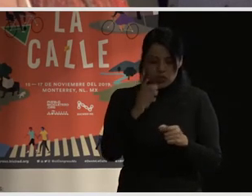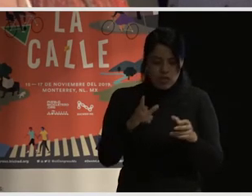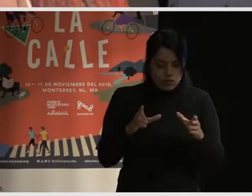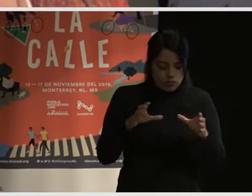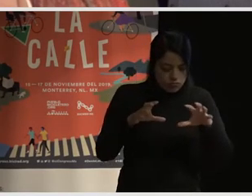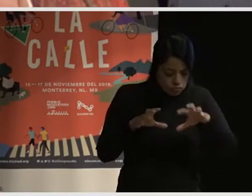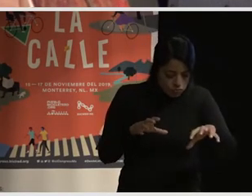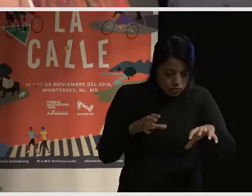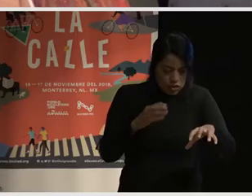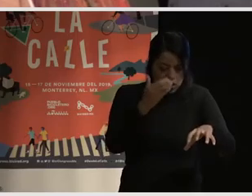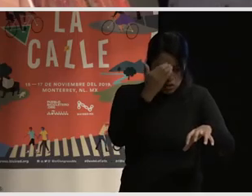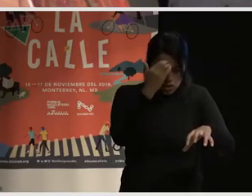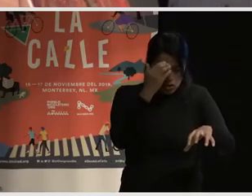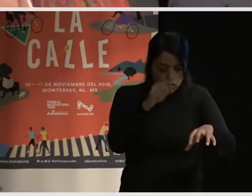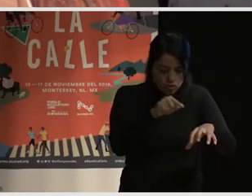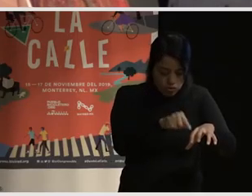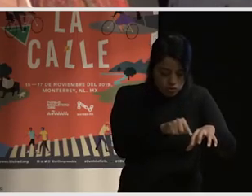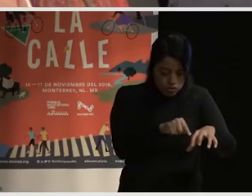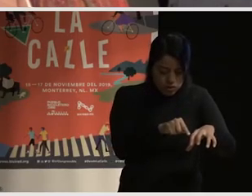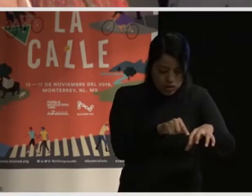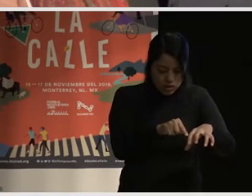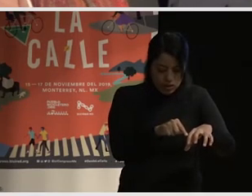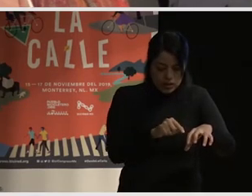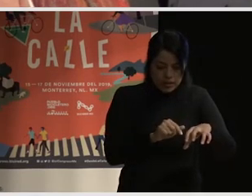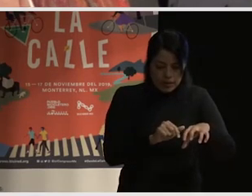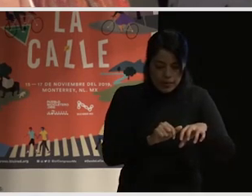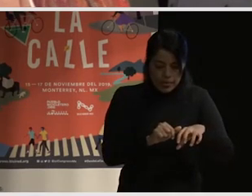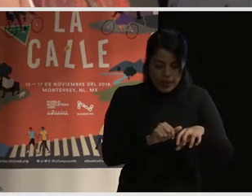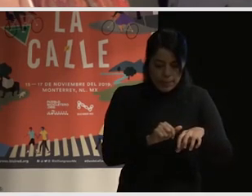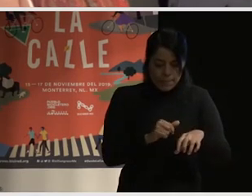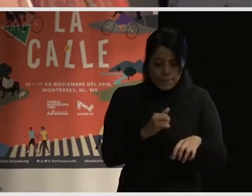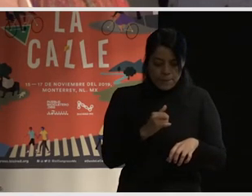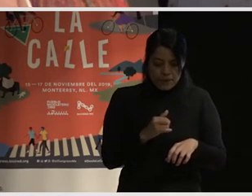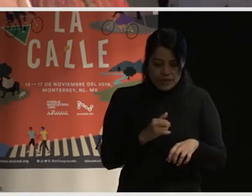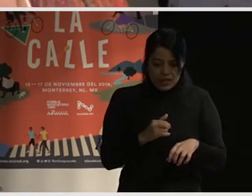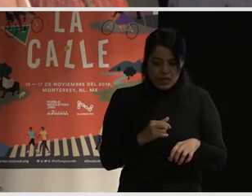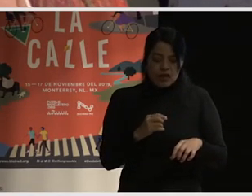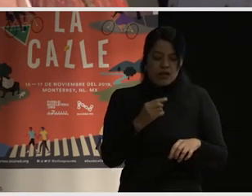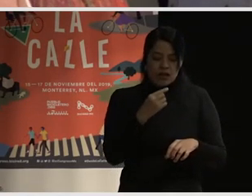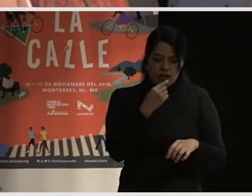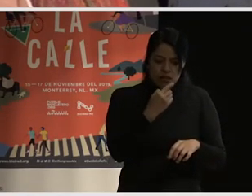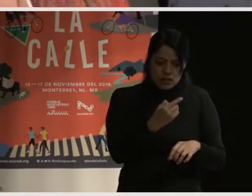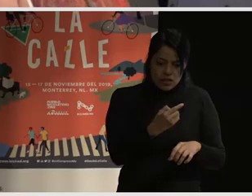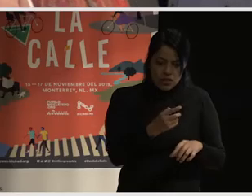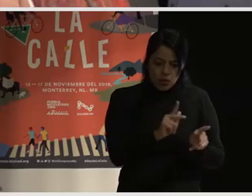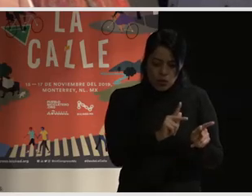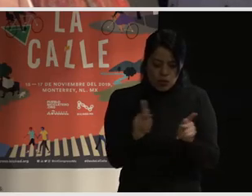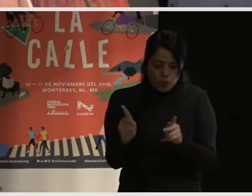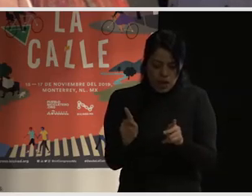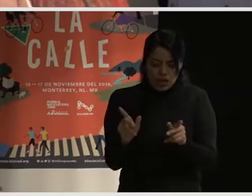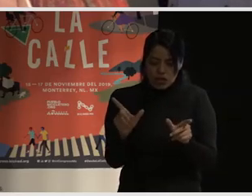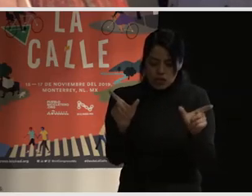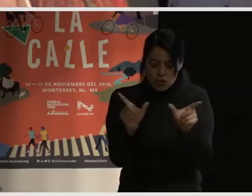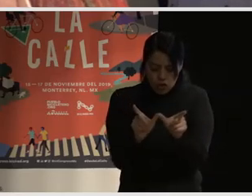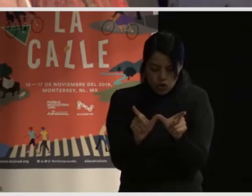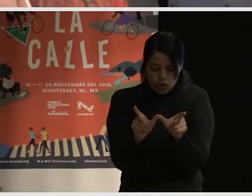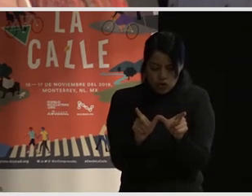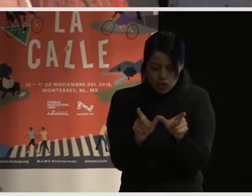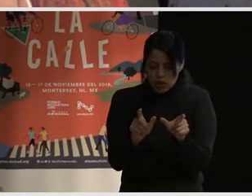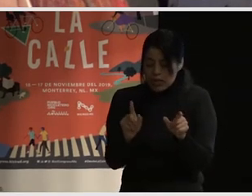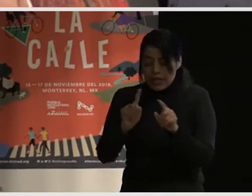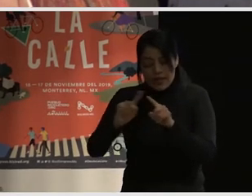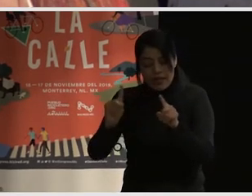la ciudad y hacerlo de alguna manera oficialmente un plan parcial es una figura que a diferencia del plan